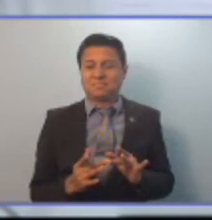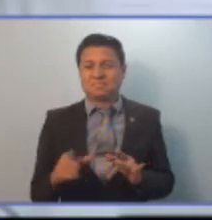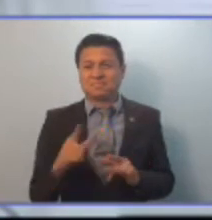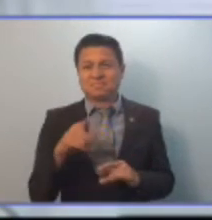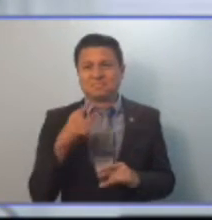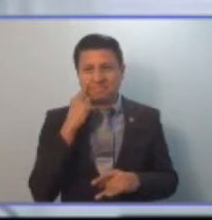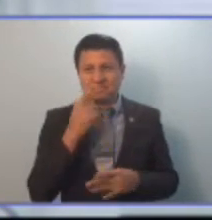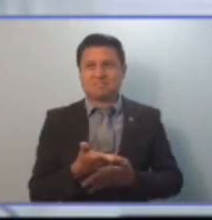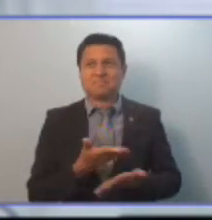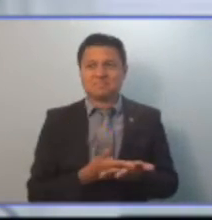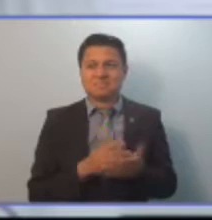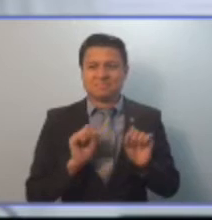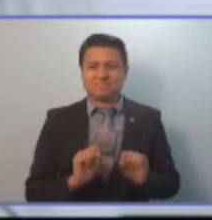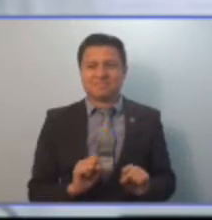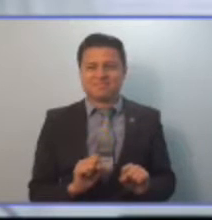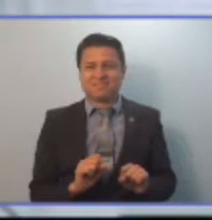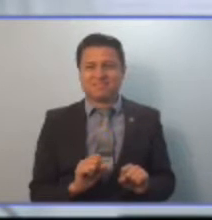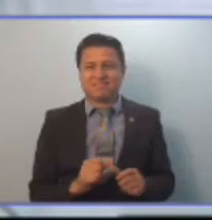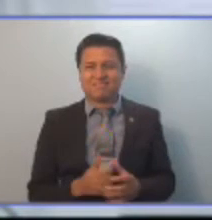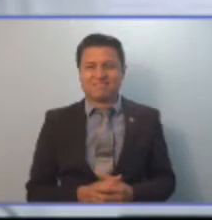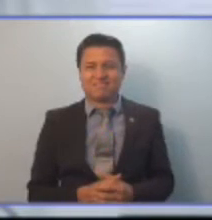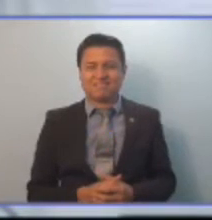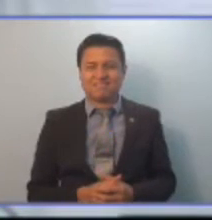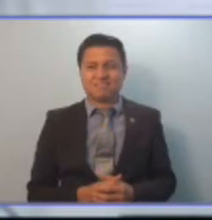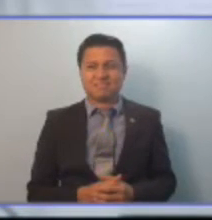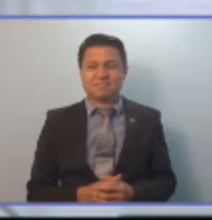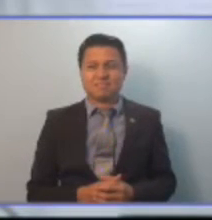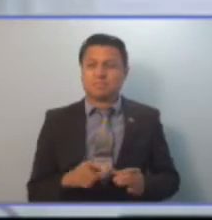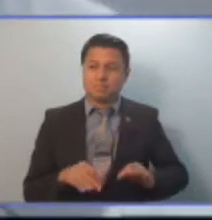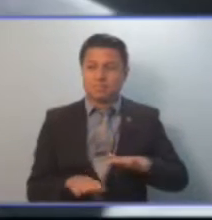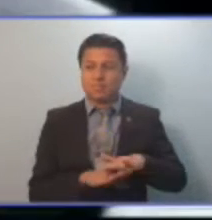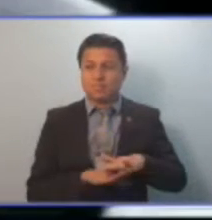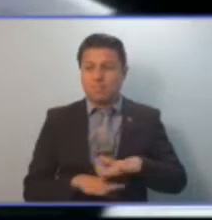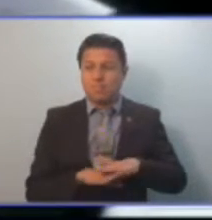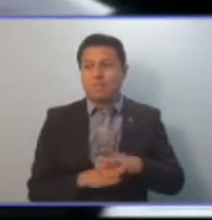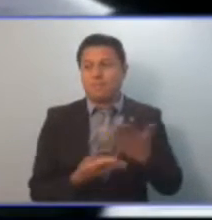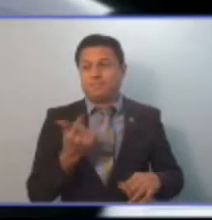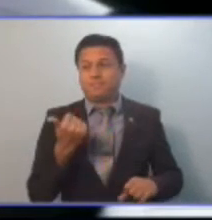considero que pueden ser útiles si en dado momento